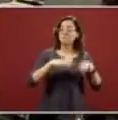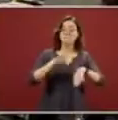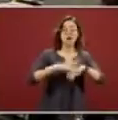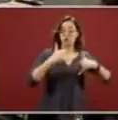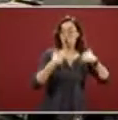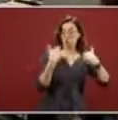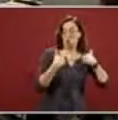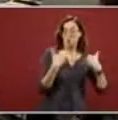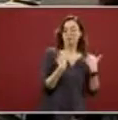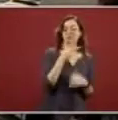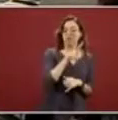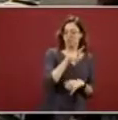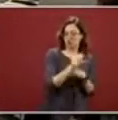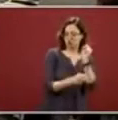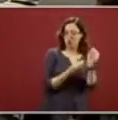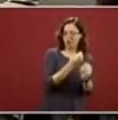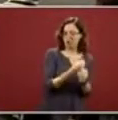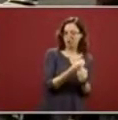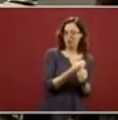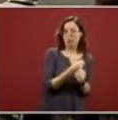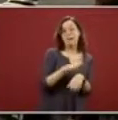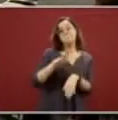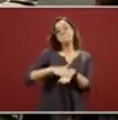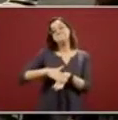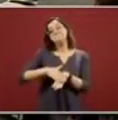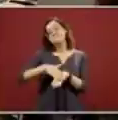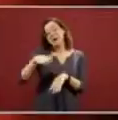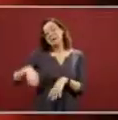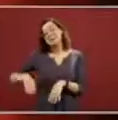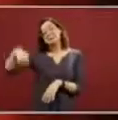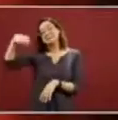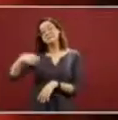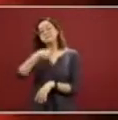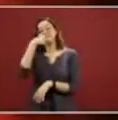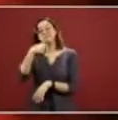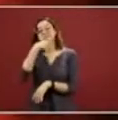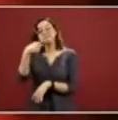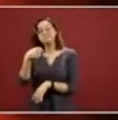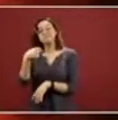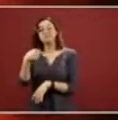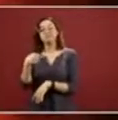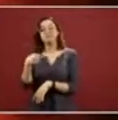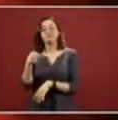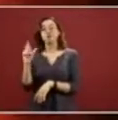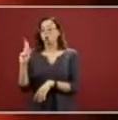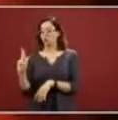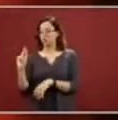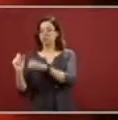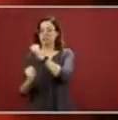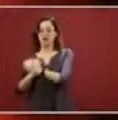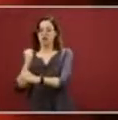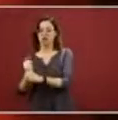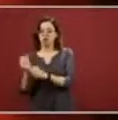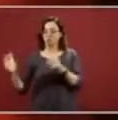tenido o más joven ha tenido 18 años y la persona que más edad ha tenido al enfermar ha tenido 80 años. Ese es el